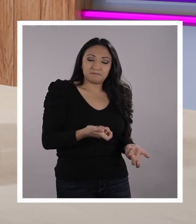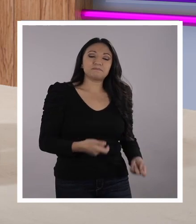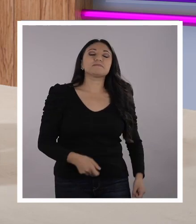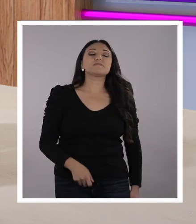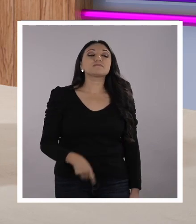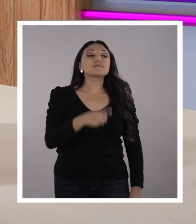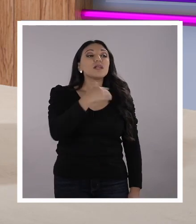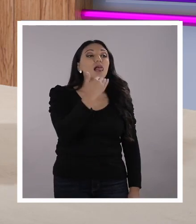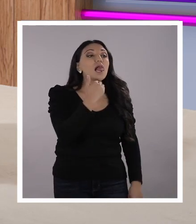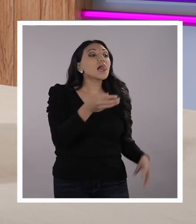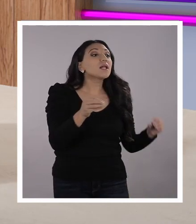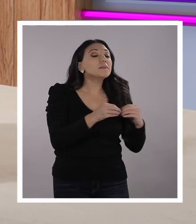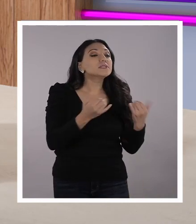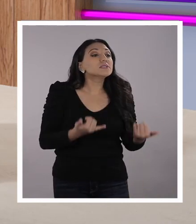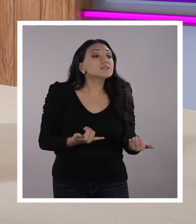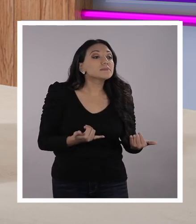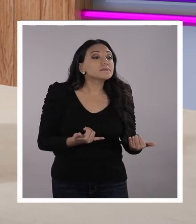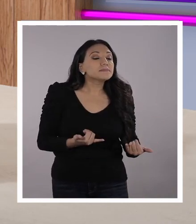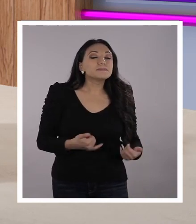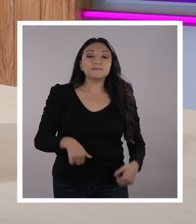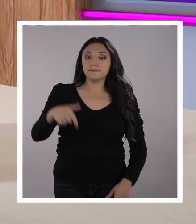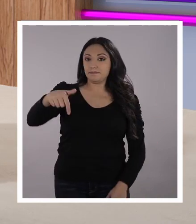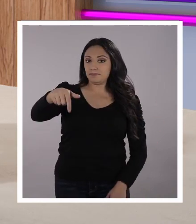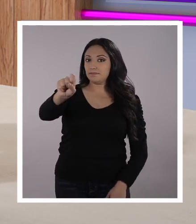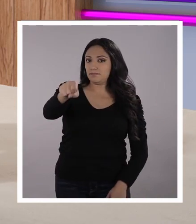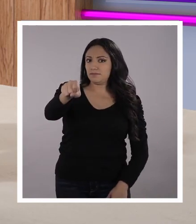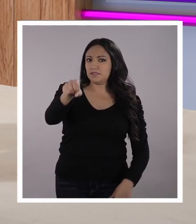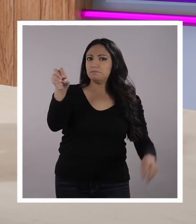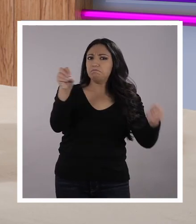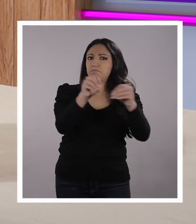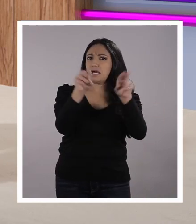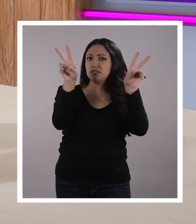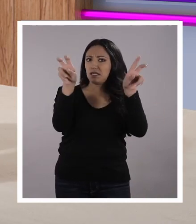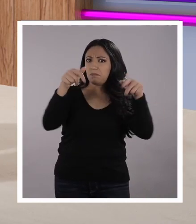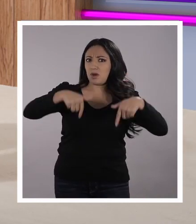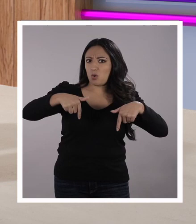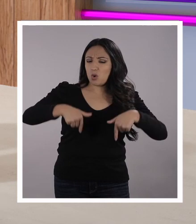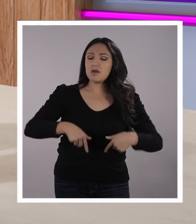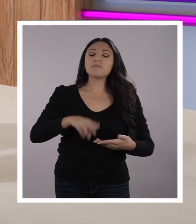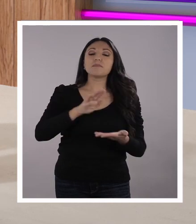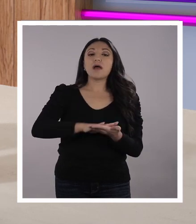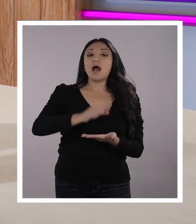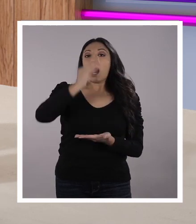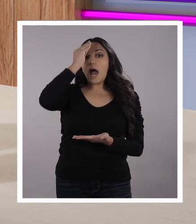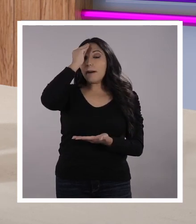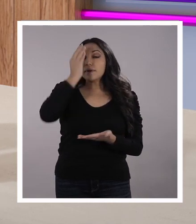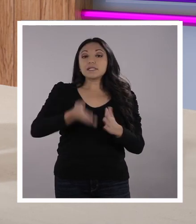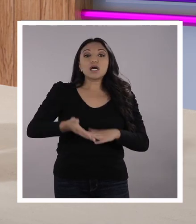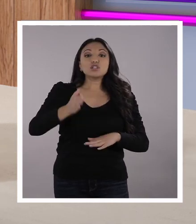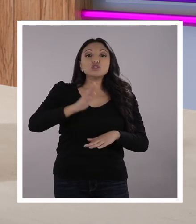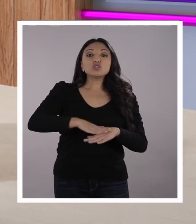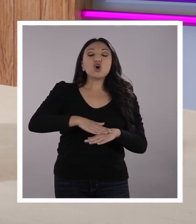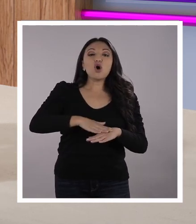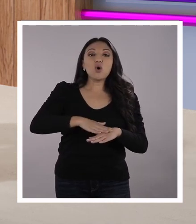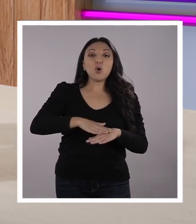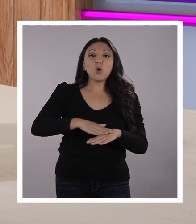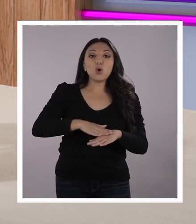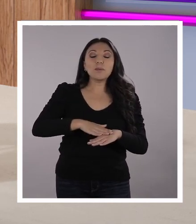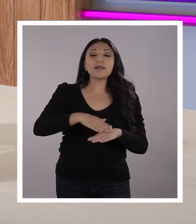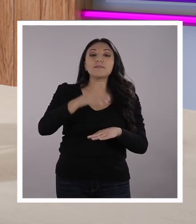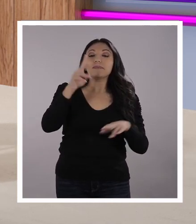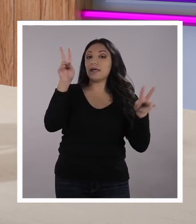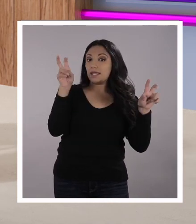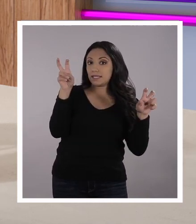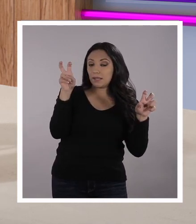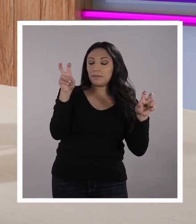sabía. Seguro que sí. ¿Algo más que vamos a ver el día de hoy? Claro que sí. Por supuesto, Santi, vamos a aprender un poco más sobre el